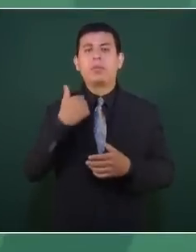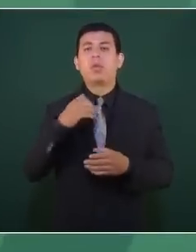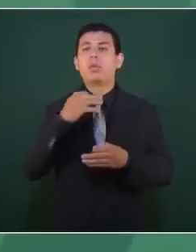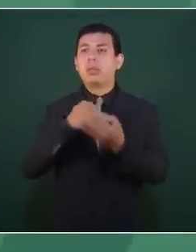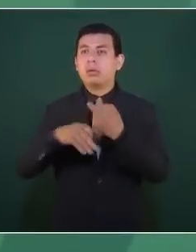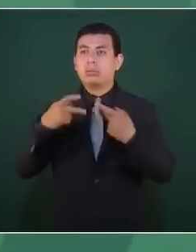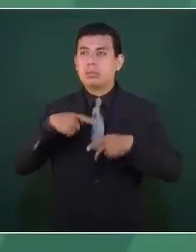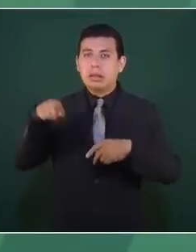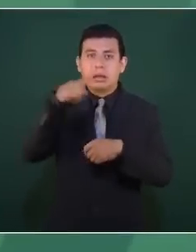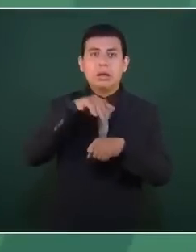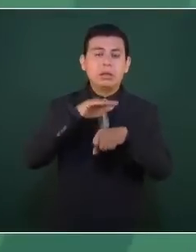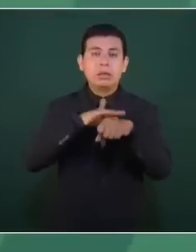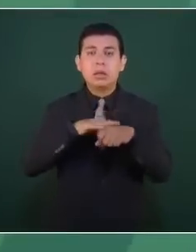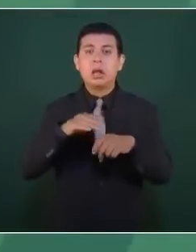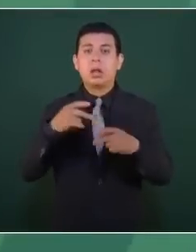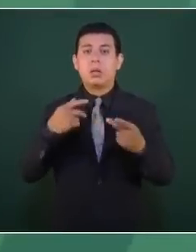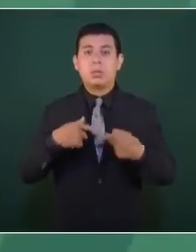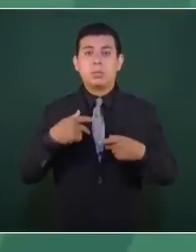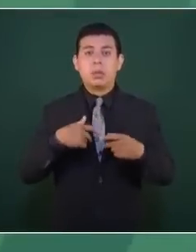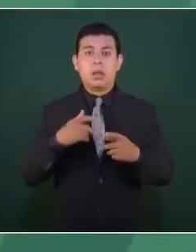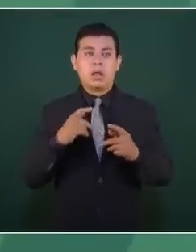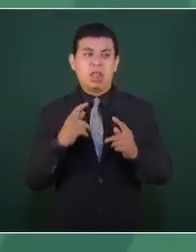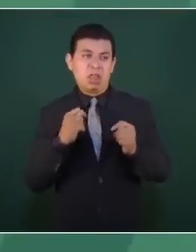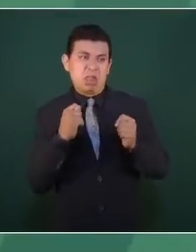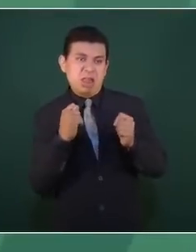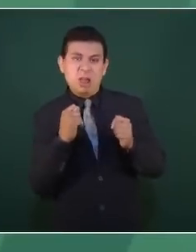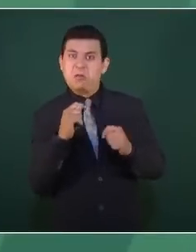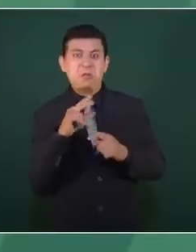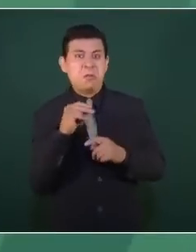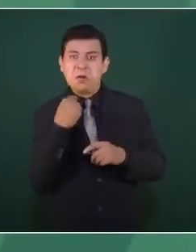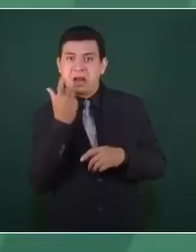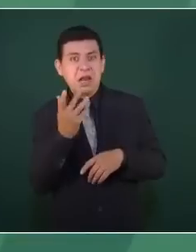porque hay quienes todavía se resisten